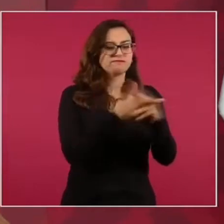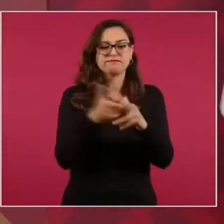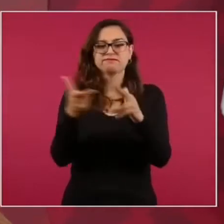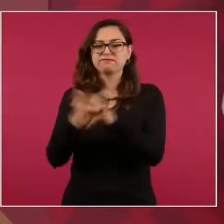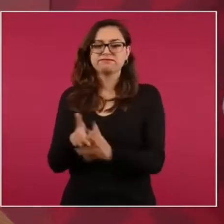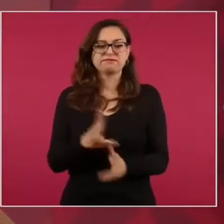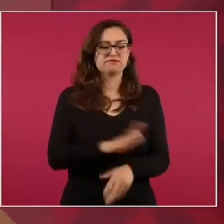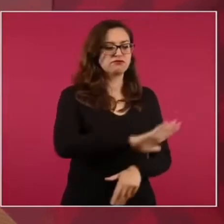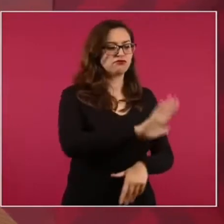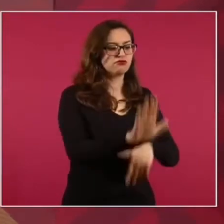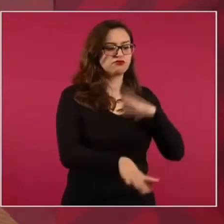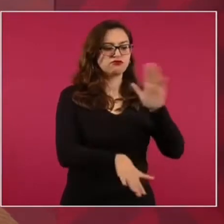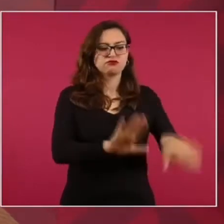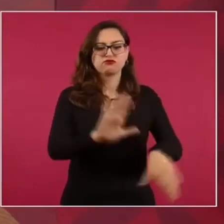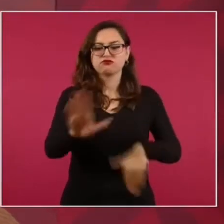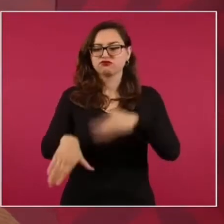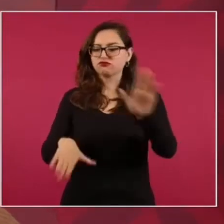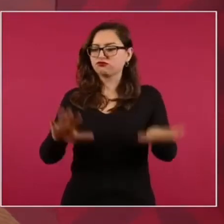Todo esto